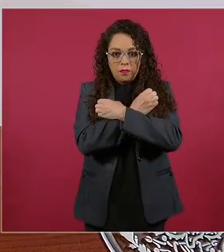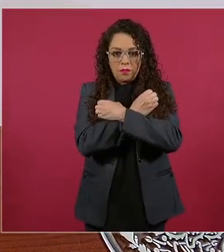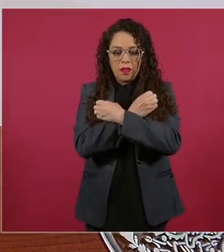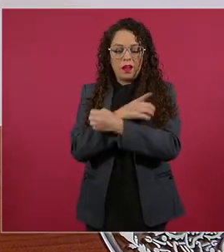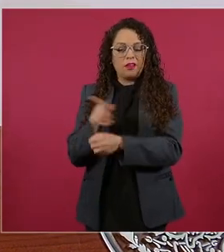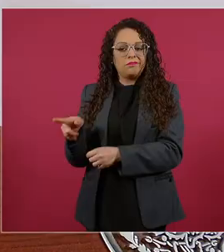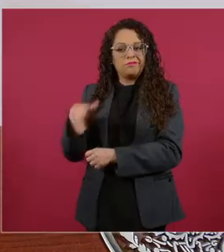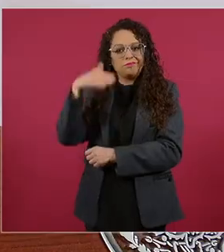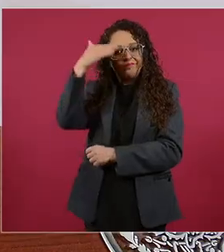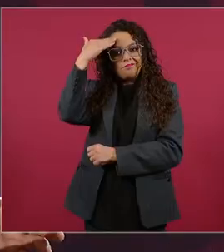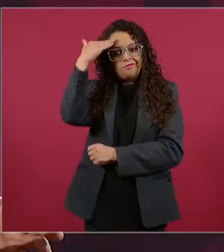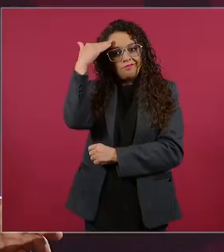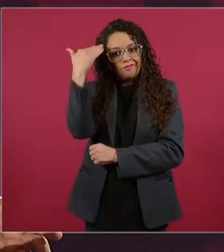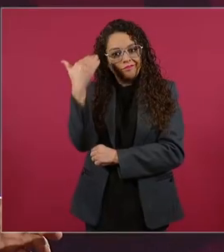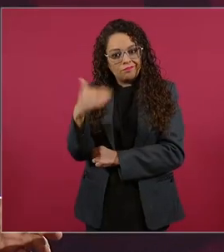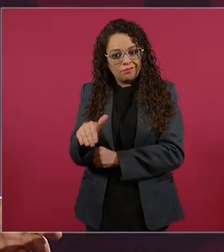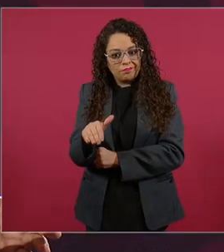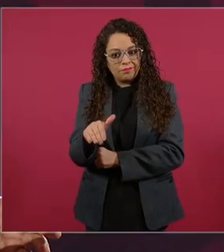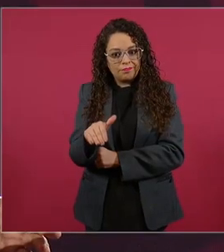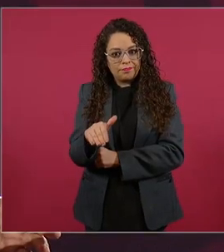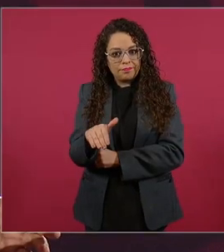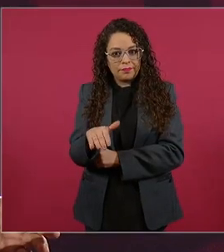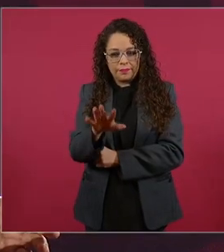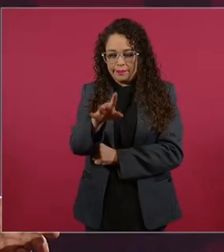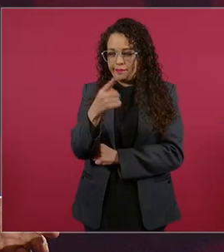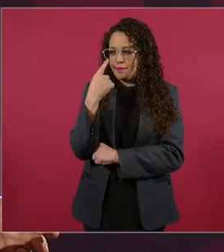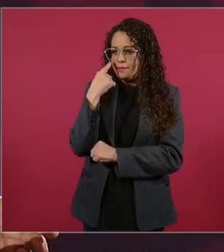tiene, por ejemplo,